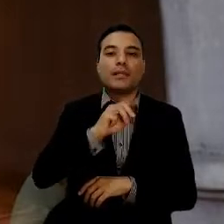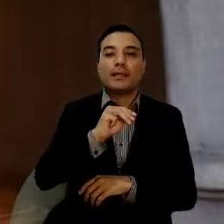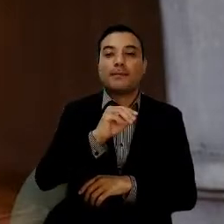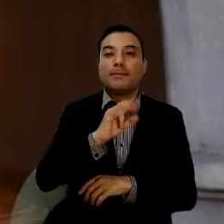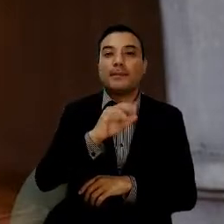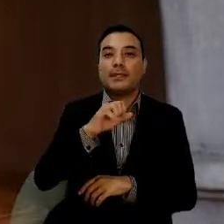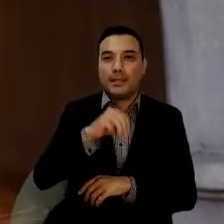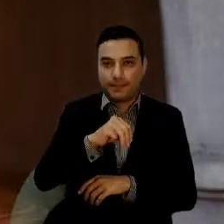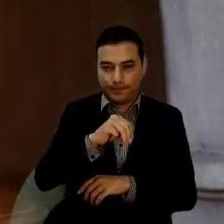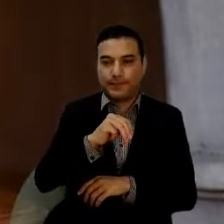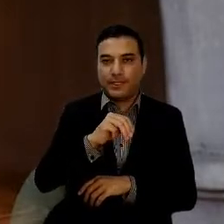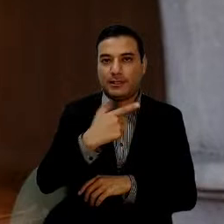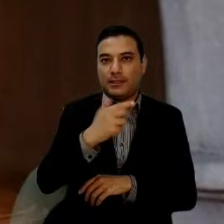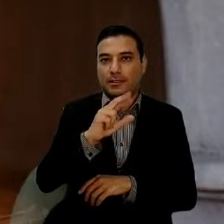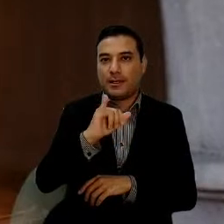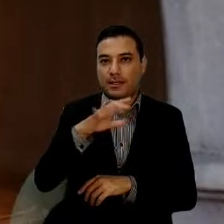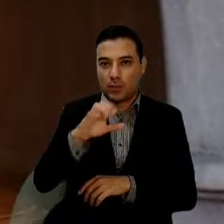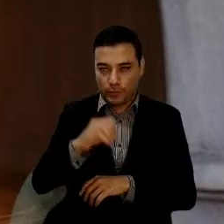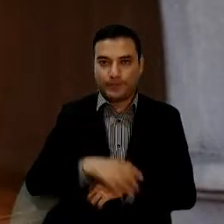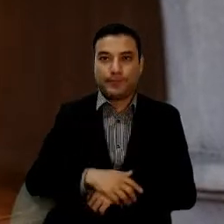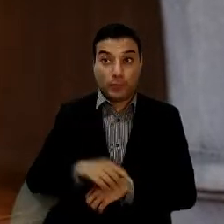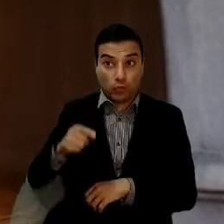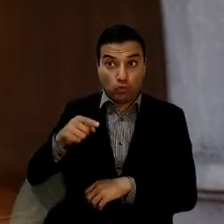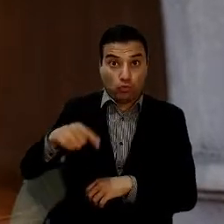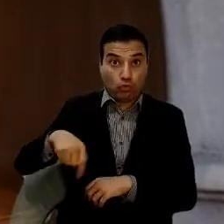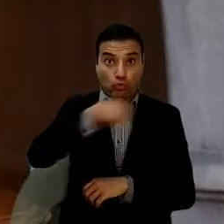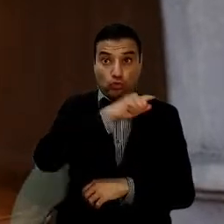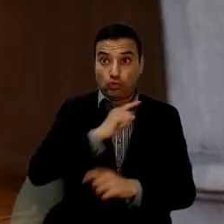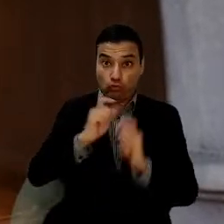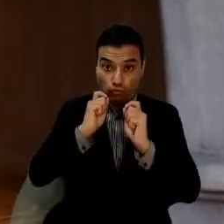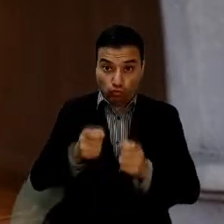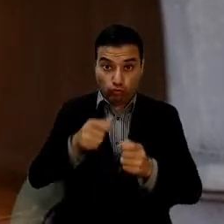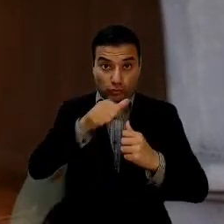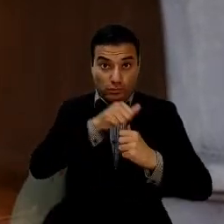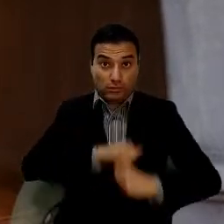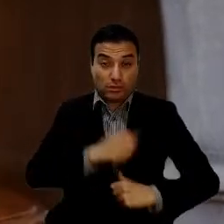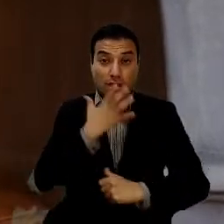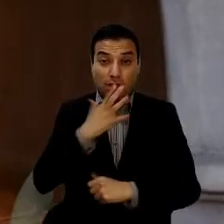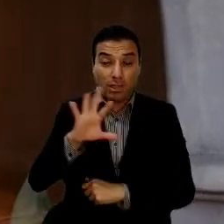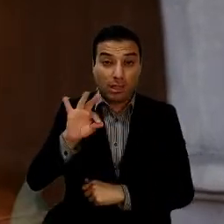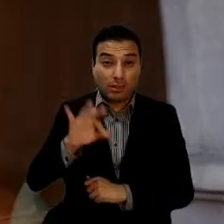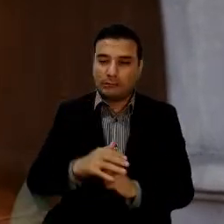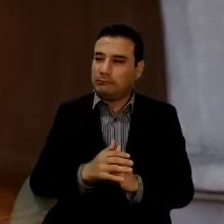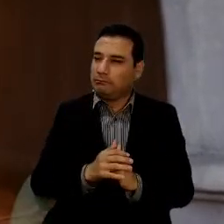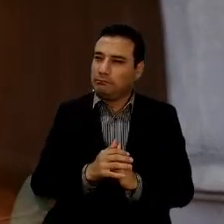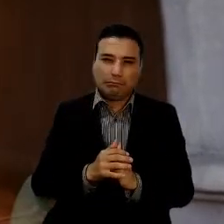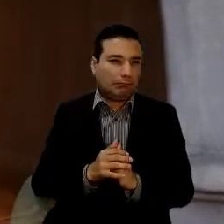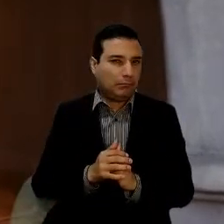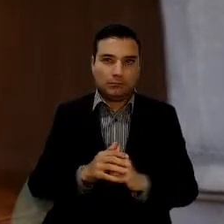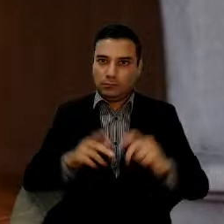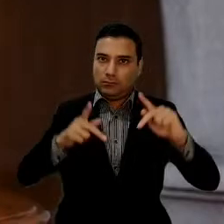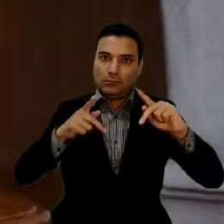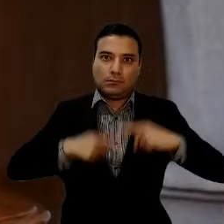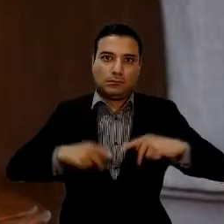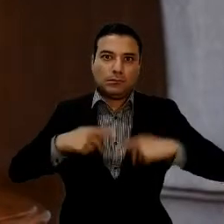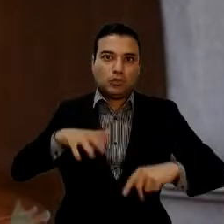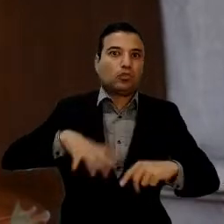La responsabilidad del cargo de elección no es simple cuando pesa en ella la voluntad popular,